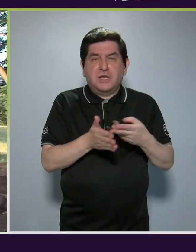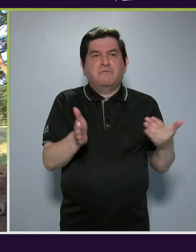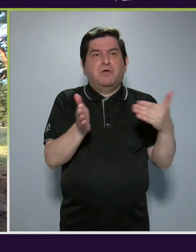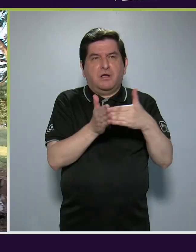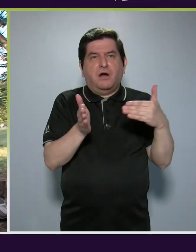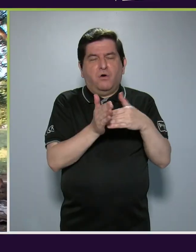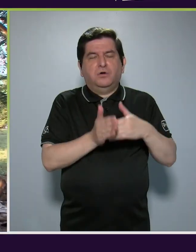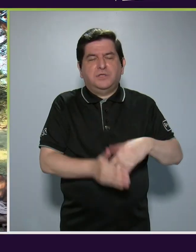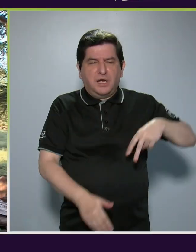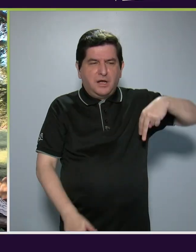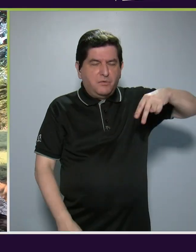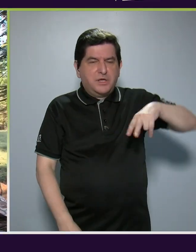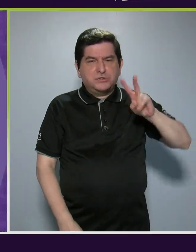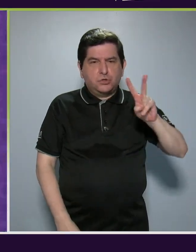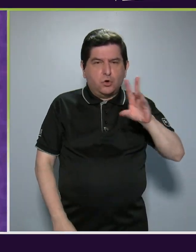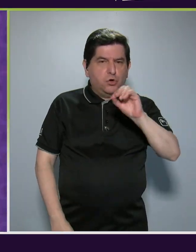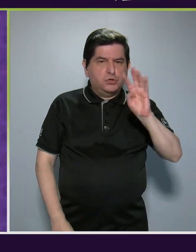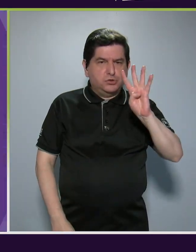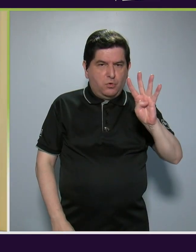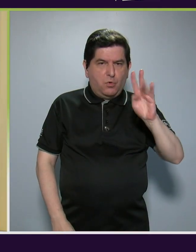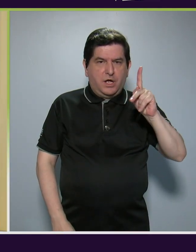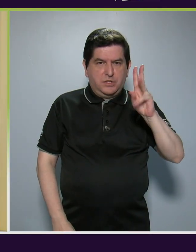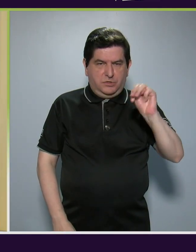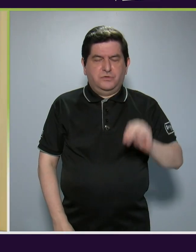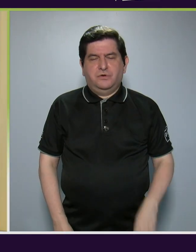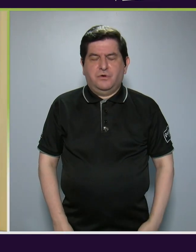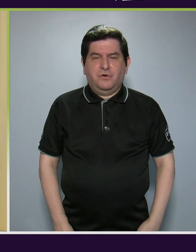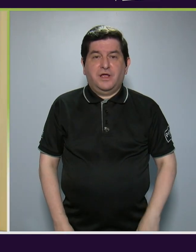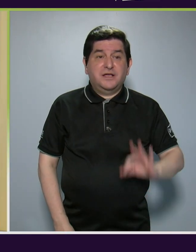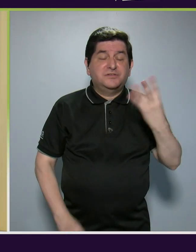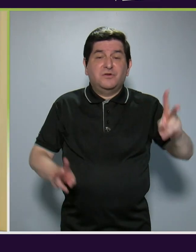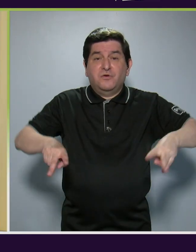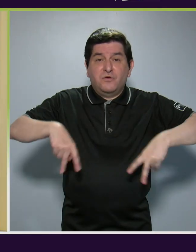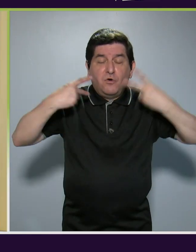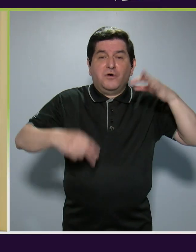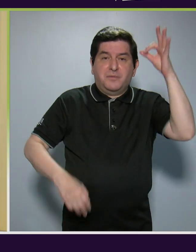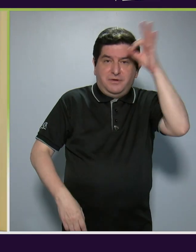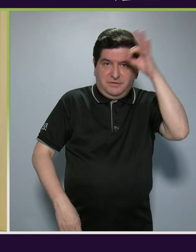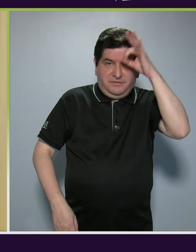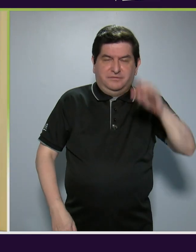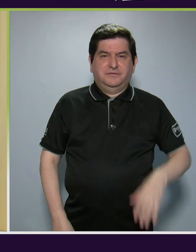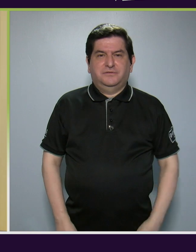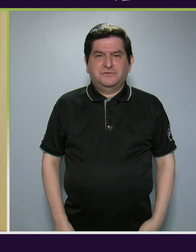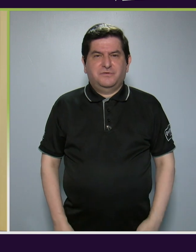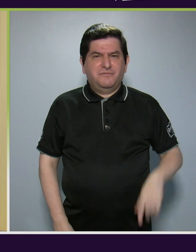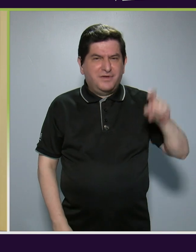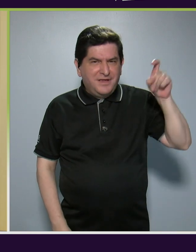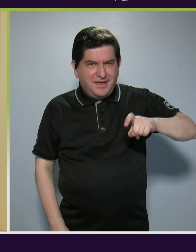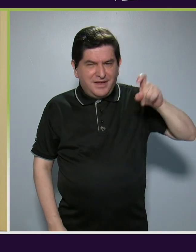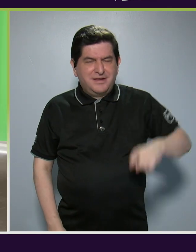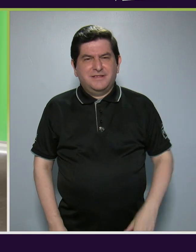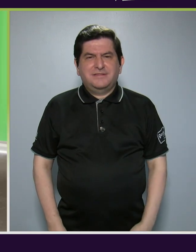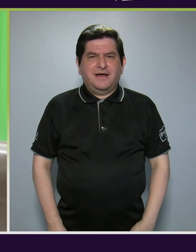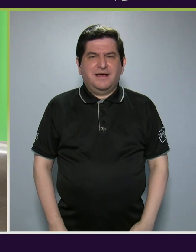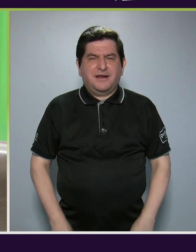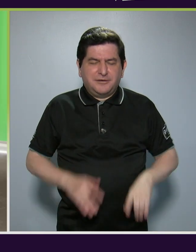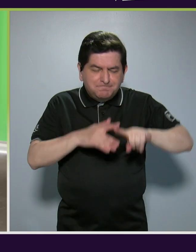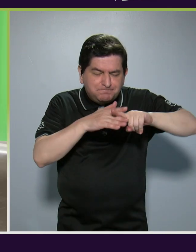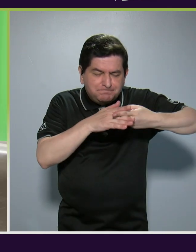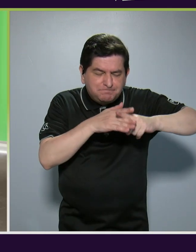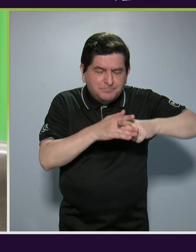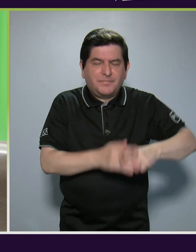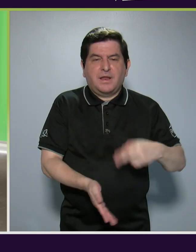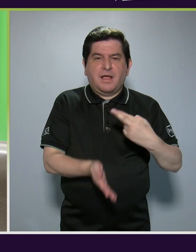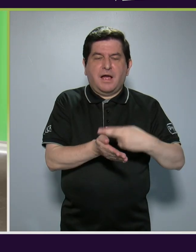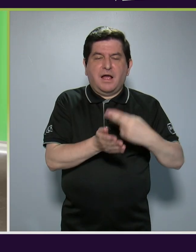caminar todos 4 kilómetros, porque ese no es el punto, ¿verdad? Es un estilo de vida y una filosofía que hay que ver cómo la podemos adecuar al ritmo de